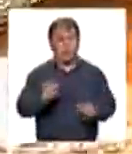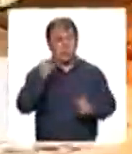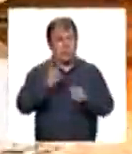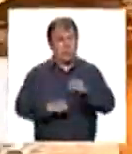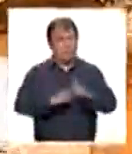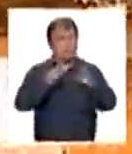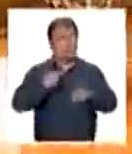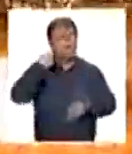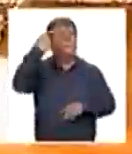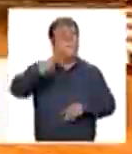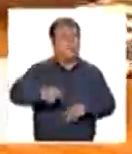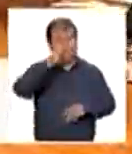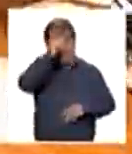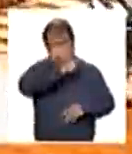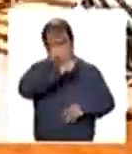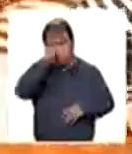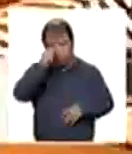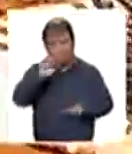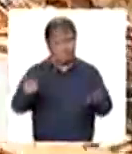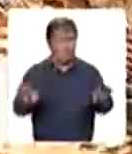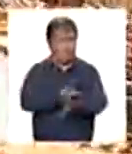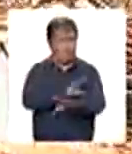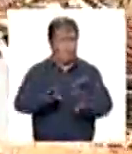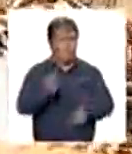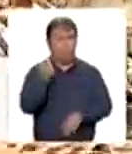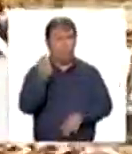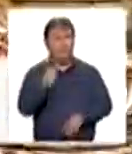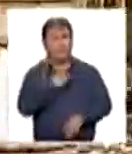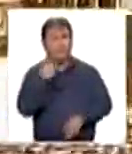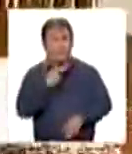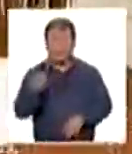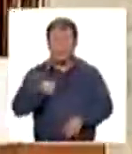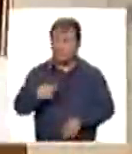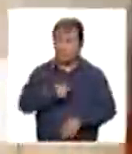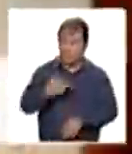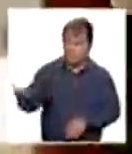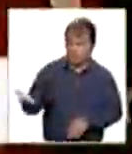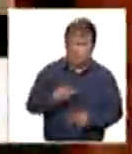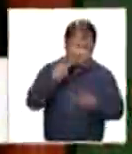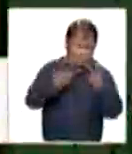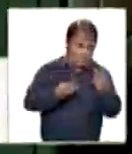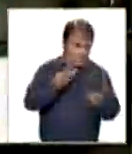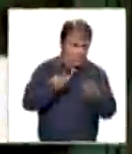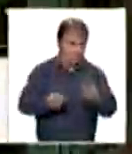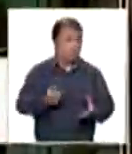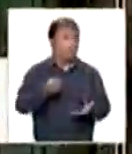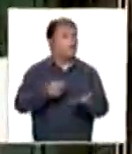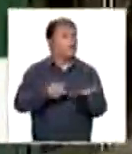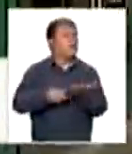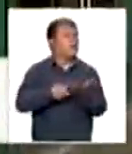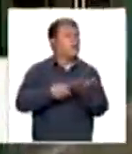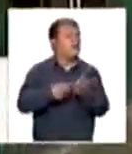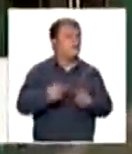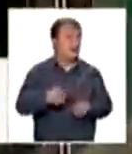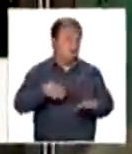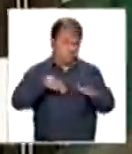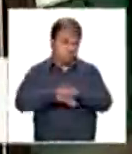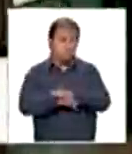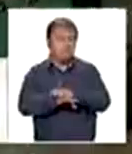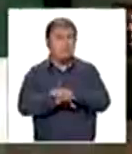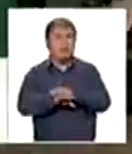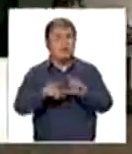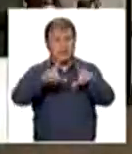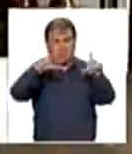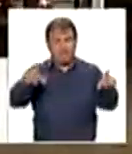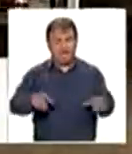el próximo domingo, 12 de noviembre. Así que los invitamos a que nos visiten. Las entradas se compran en la misma boletería de la